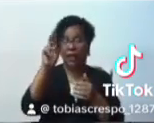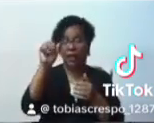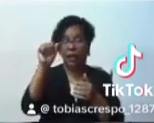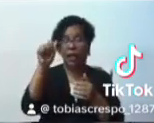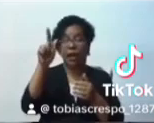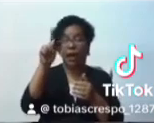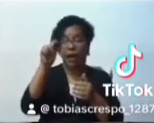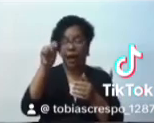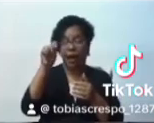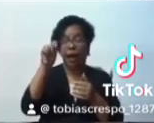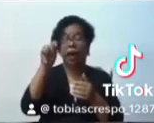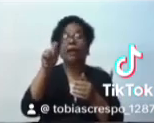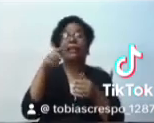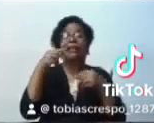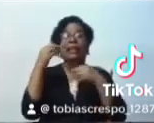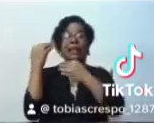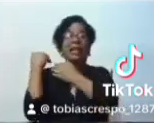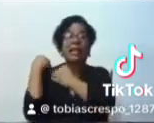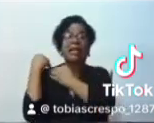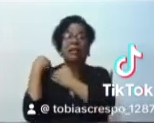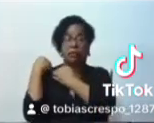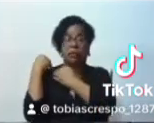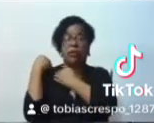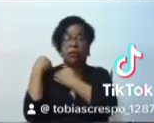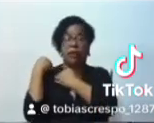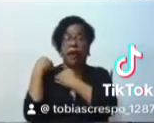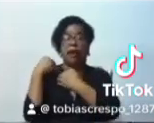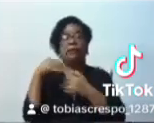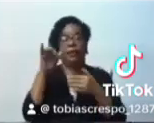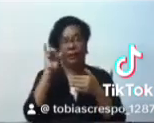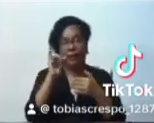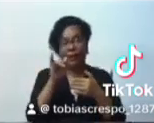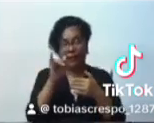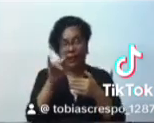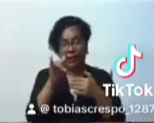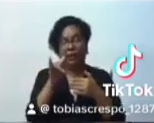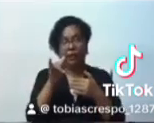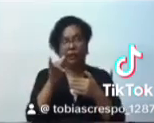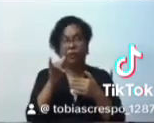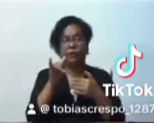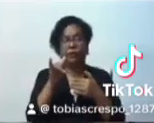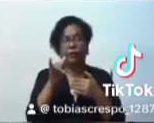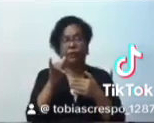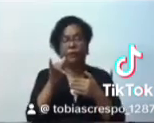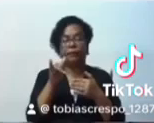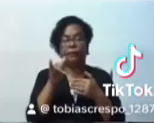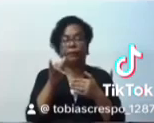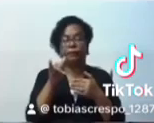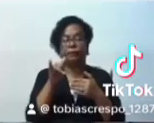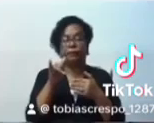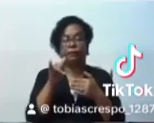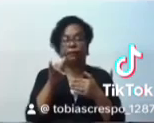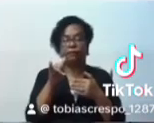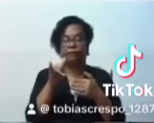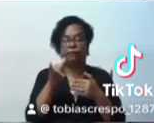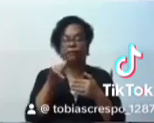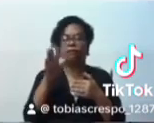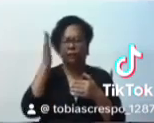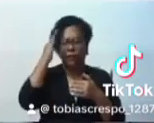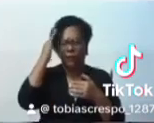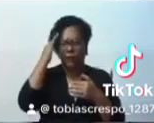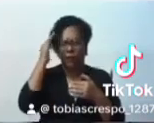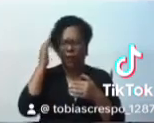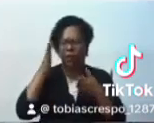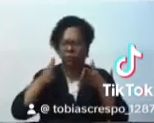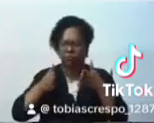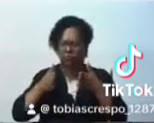esa medida involucró al ente que debe regular el transporte escolar. Y aquí